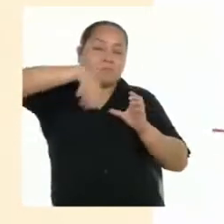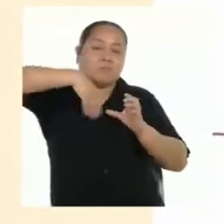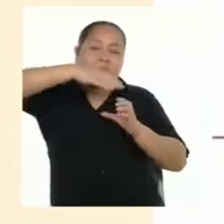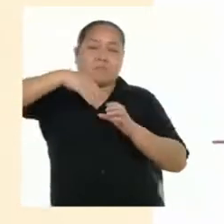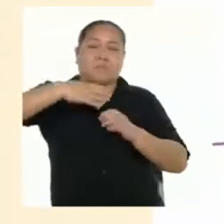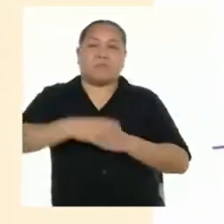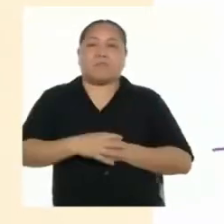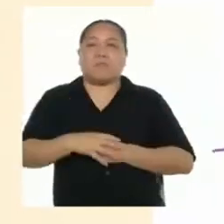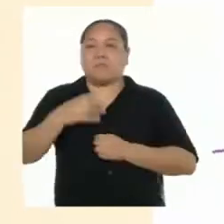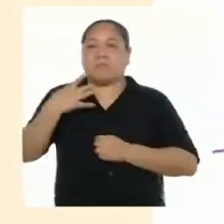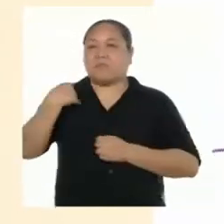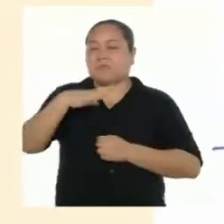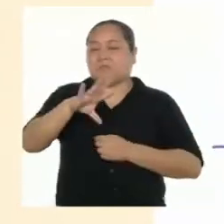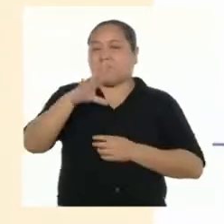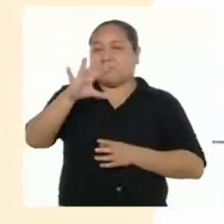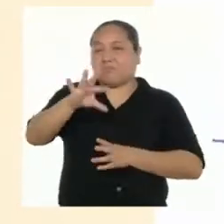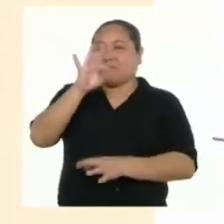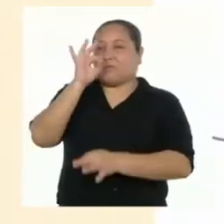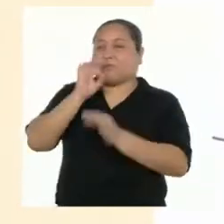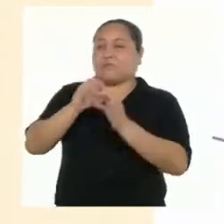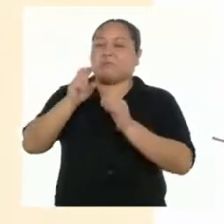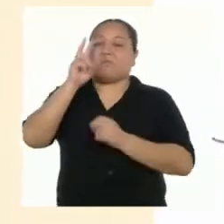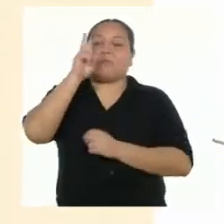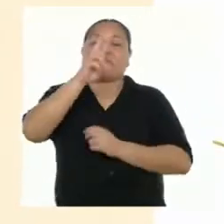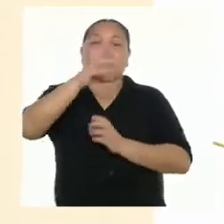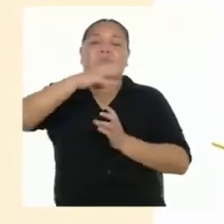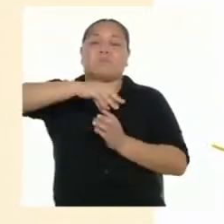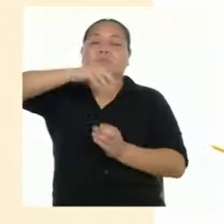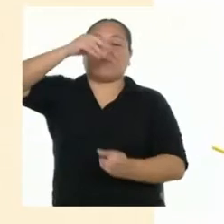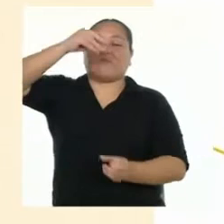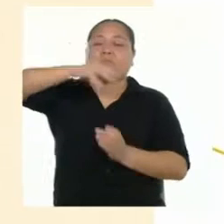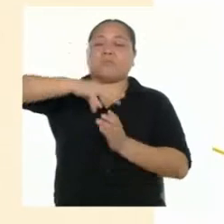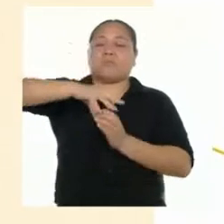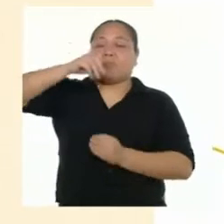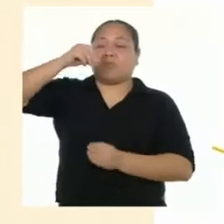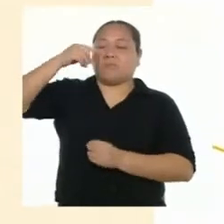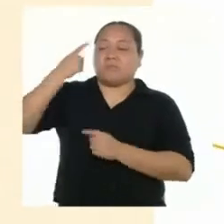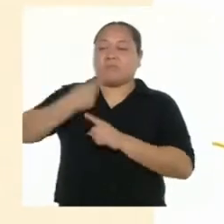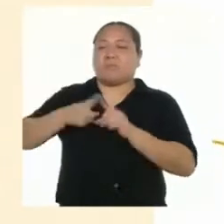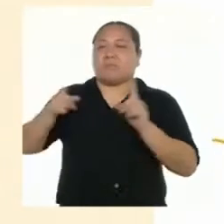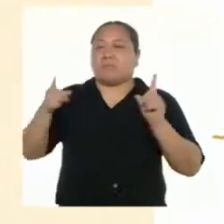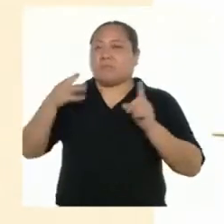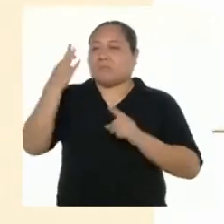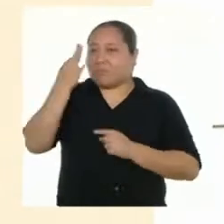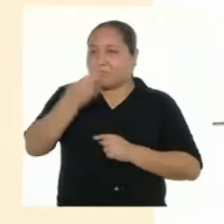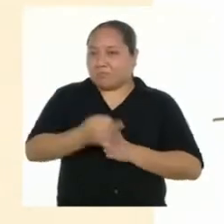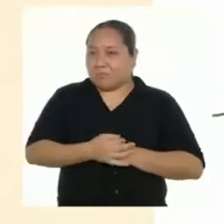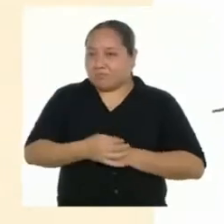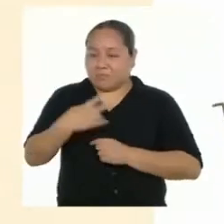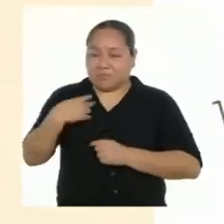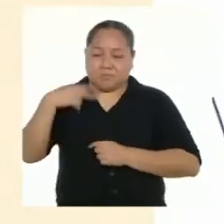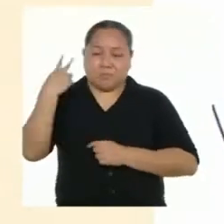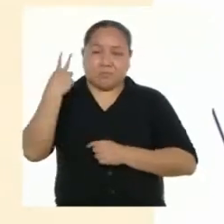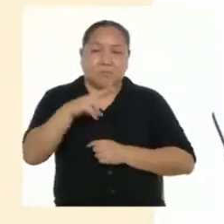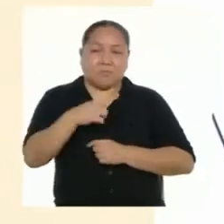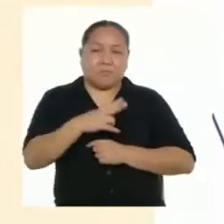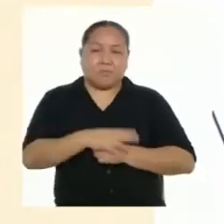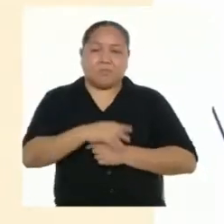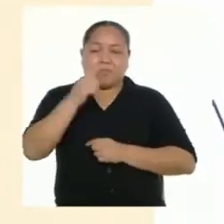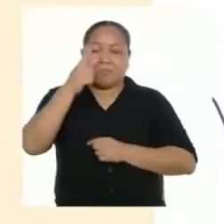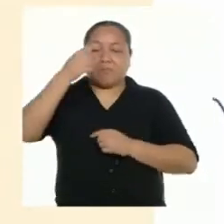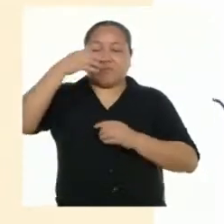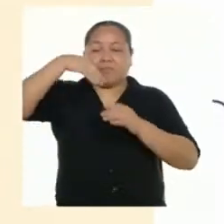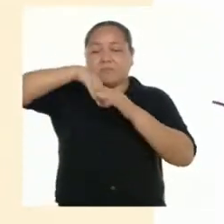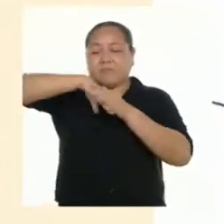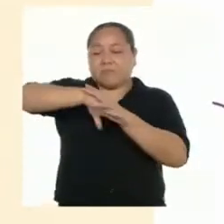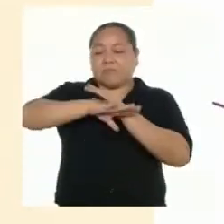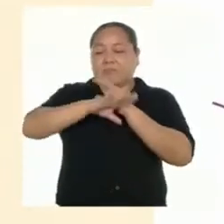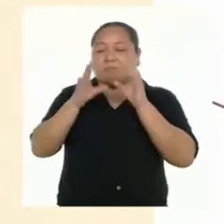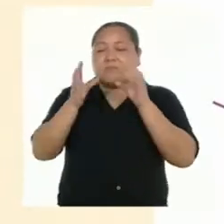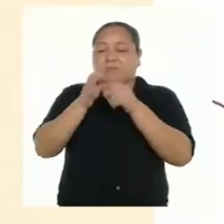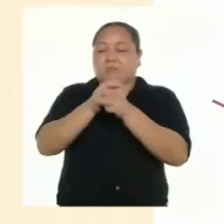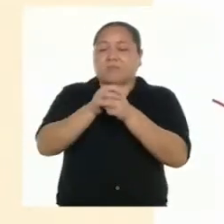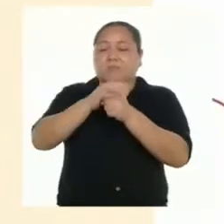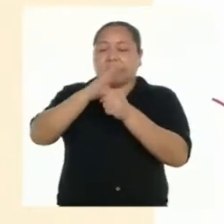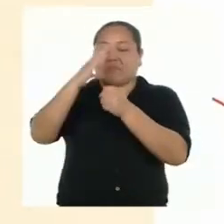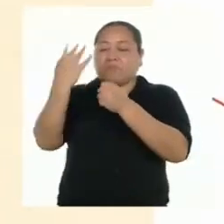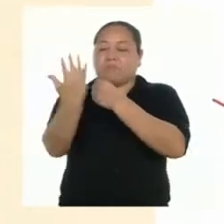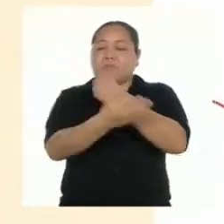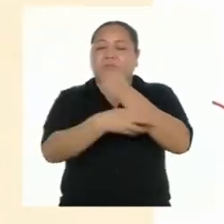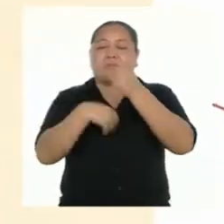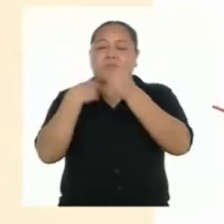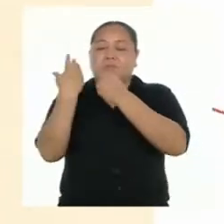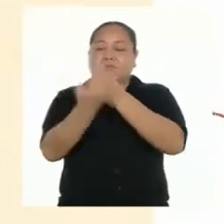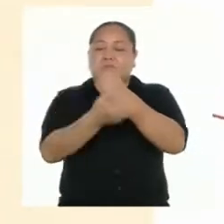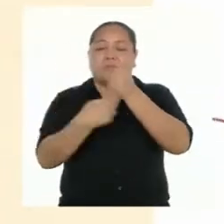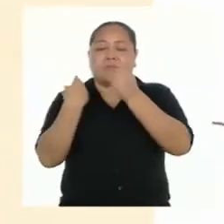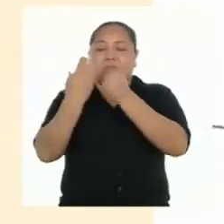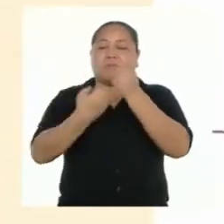rollo. Hemos encontrado dos cilindros distintos, ¿no? ¿Notas que uno está dentro del otro?